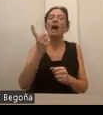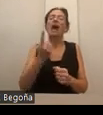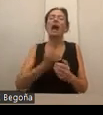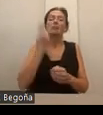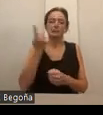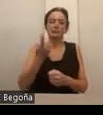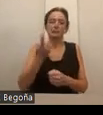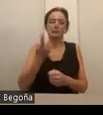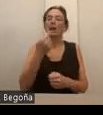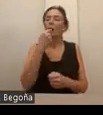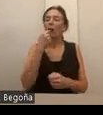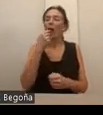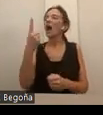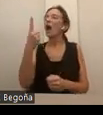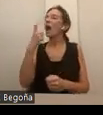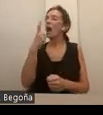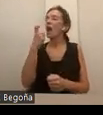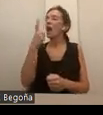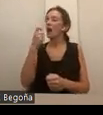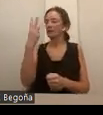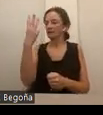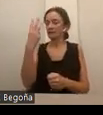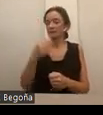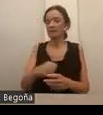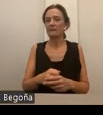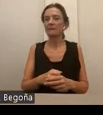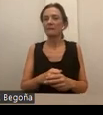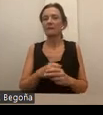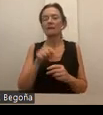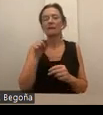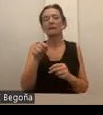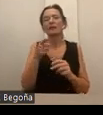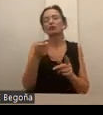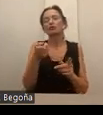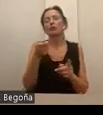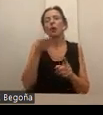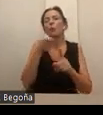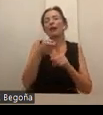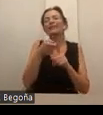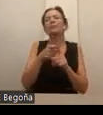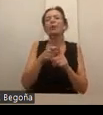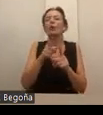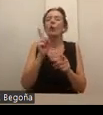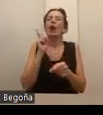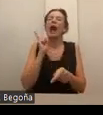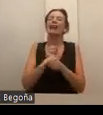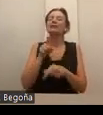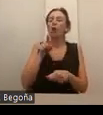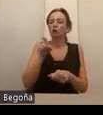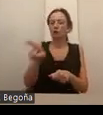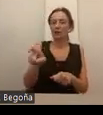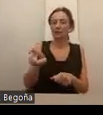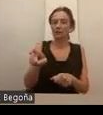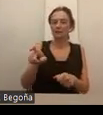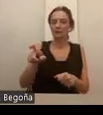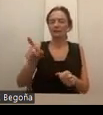boca. Como os digo, Cistus incanus sería buscando efecto antioxidante, fundamentalmente efecto antioxidante, que es un